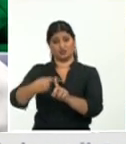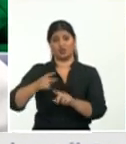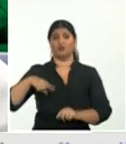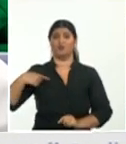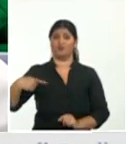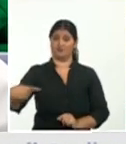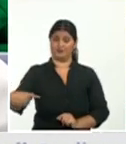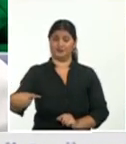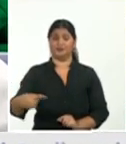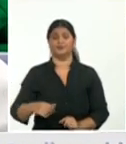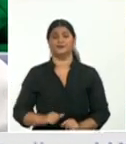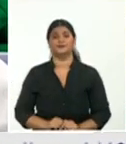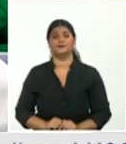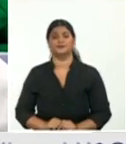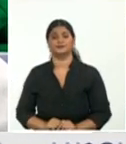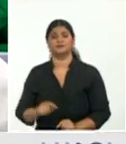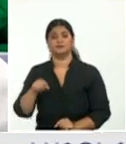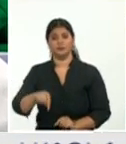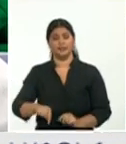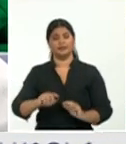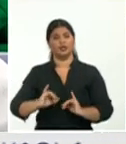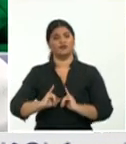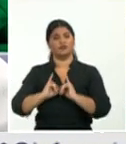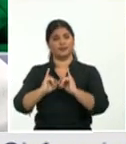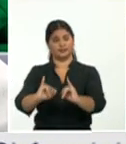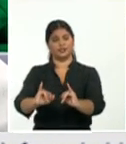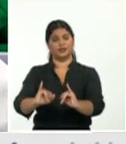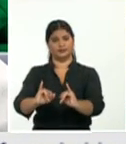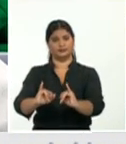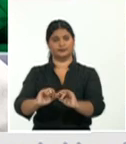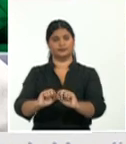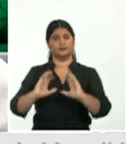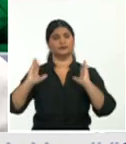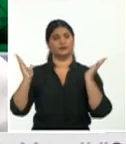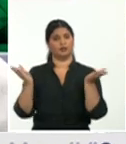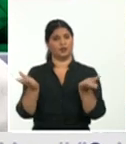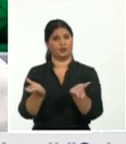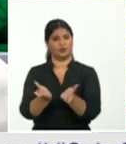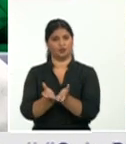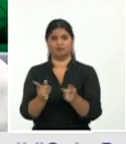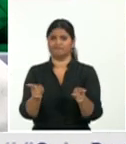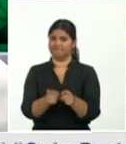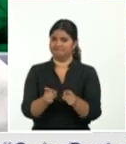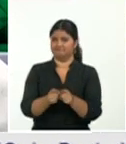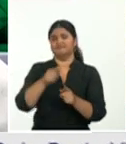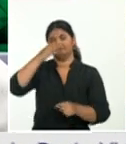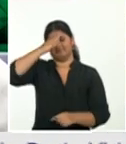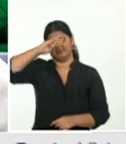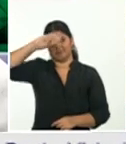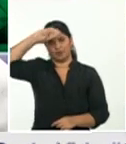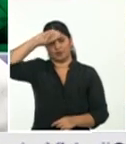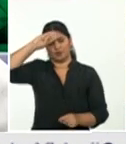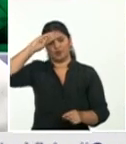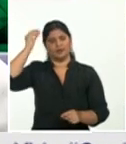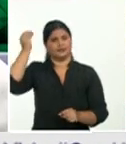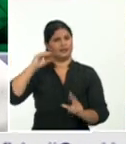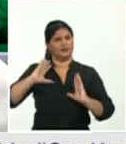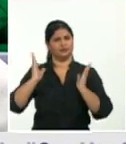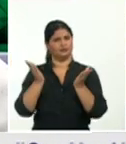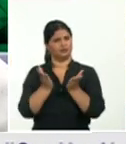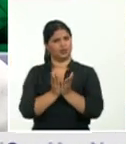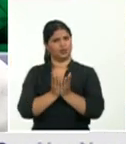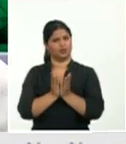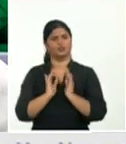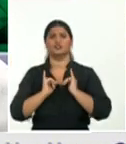es la situación resumida, muy resumida del mundo y de Cuba, con todas las particularidades, para que